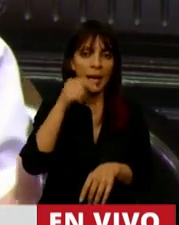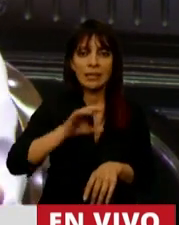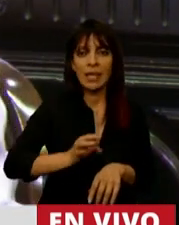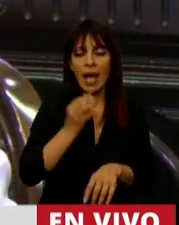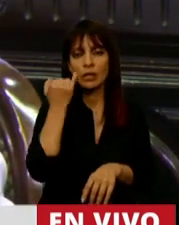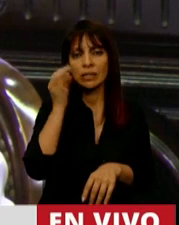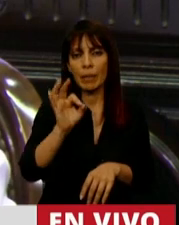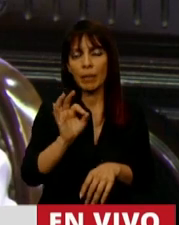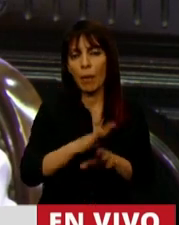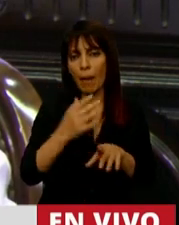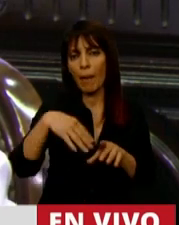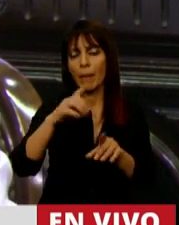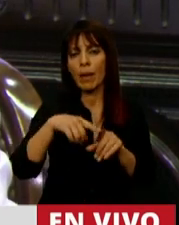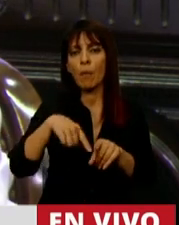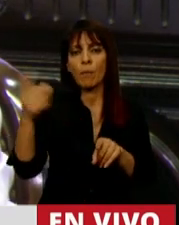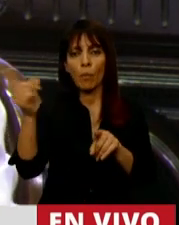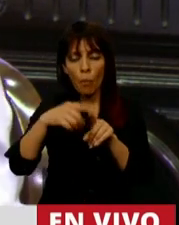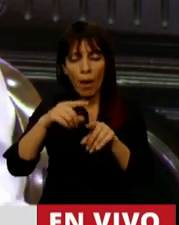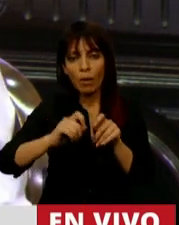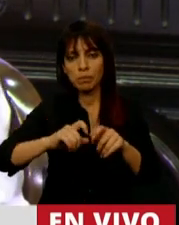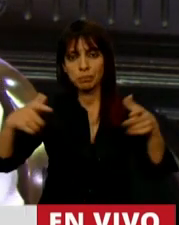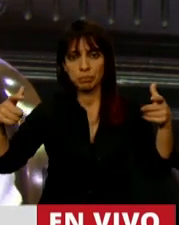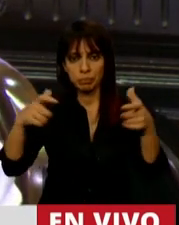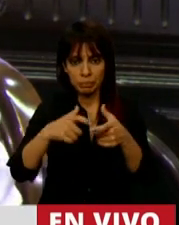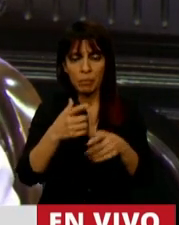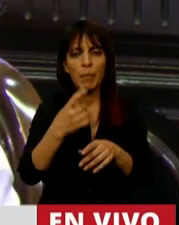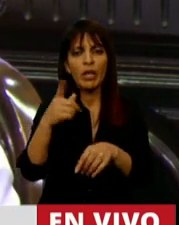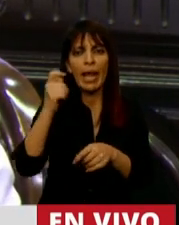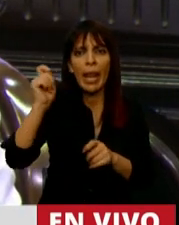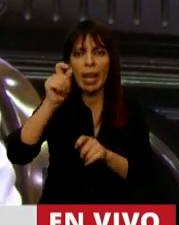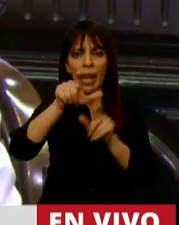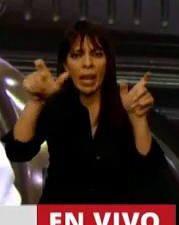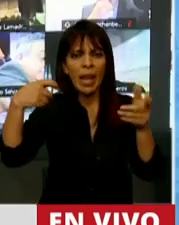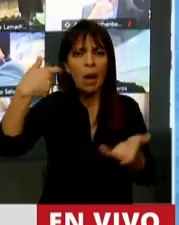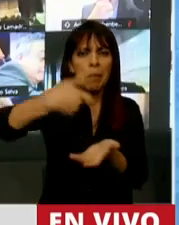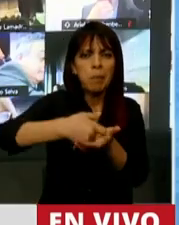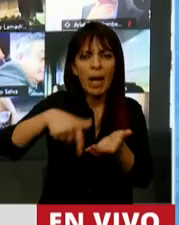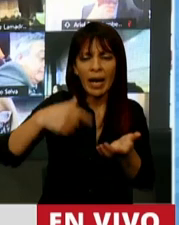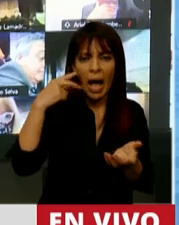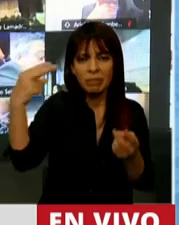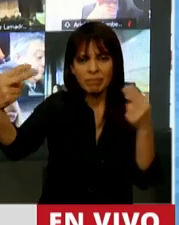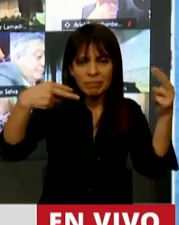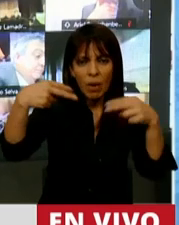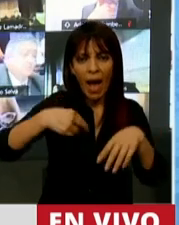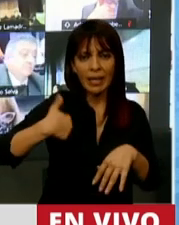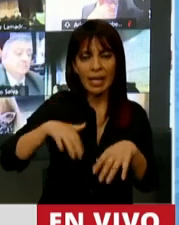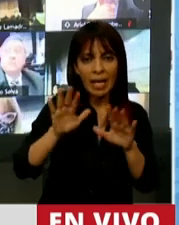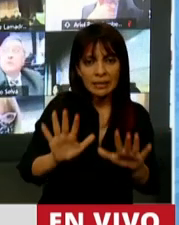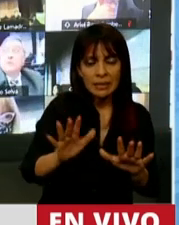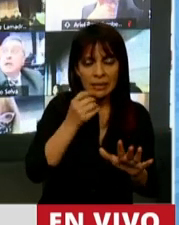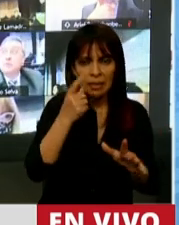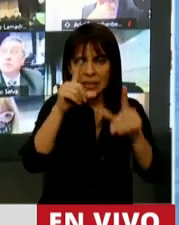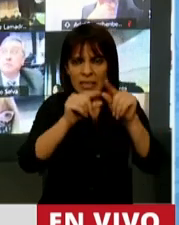año vamos a caer un rebote, pero en la inversión, ¿quién va a invertir en este país si los números no